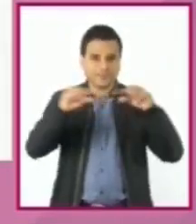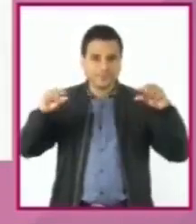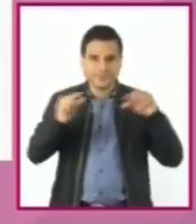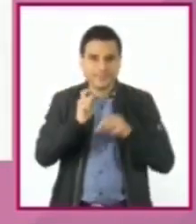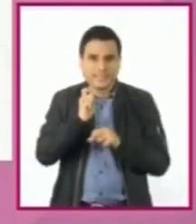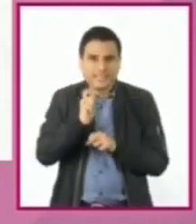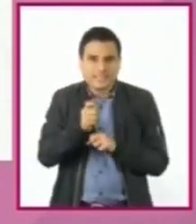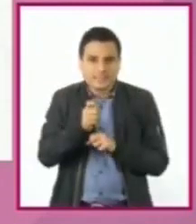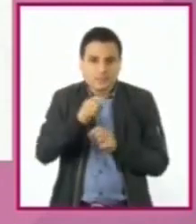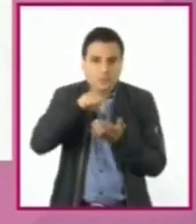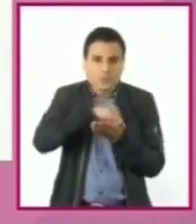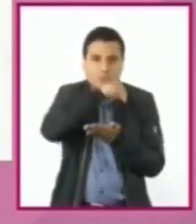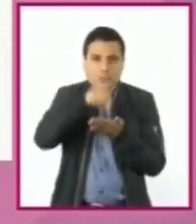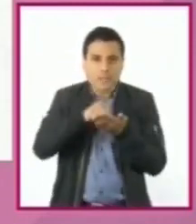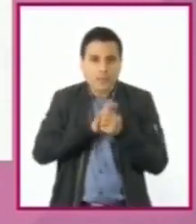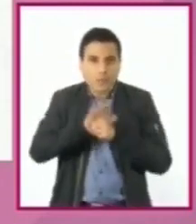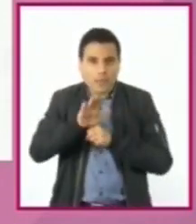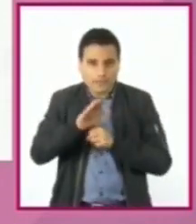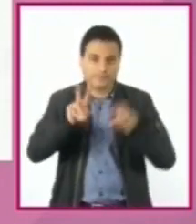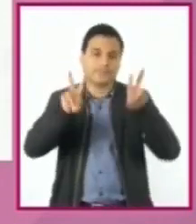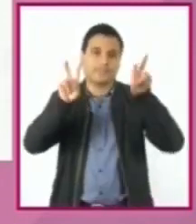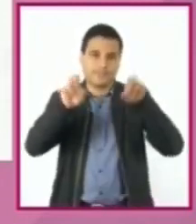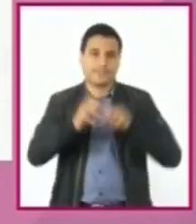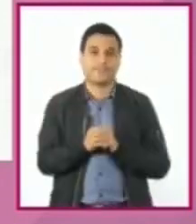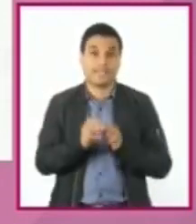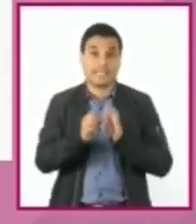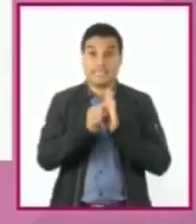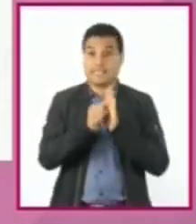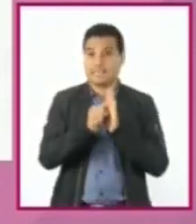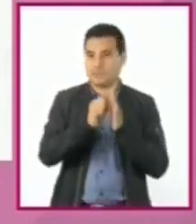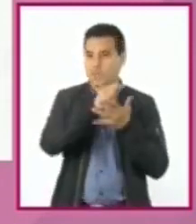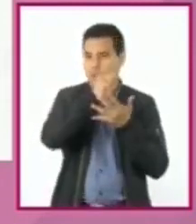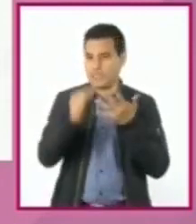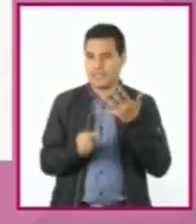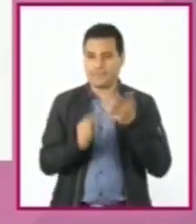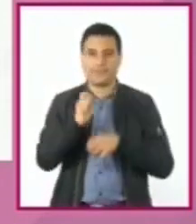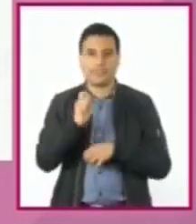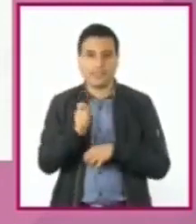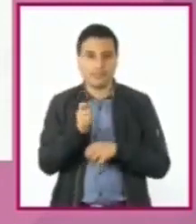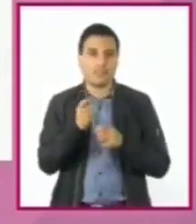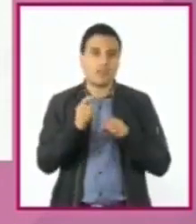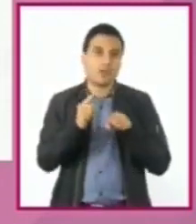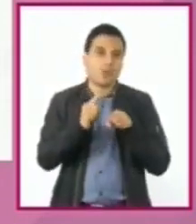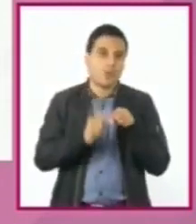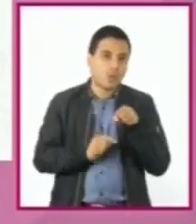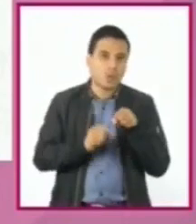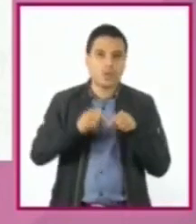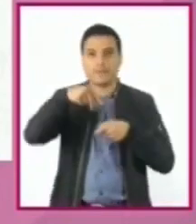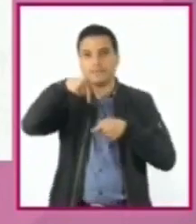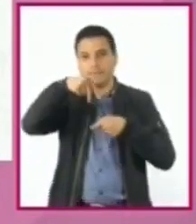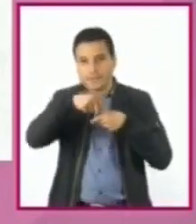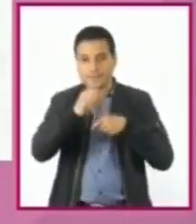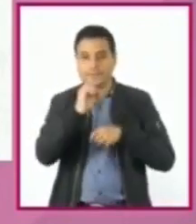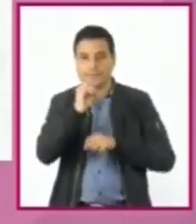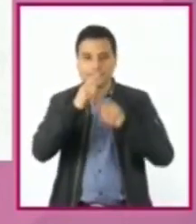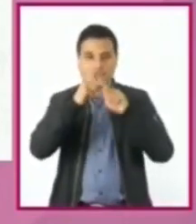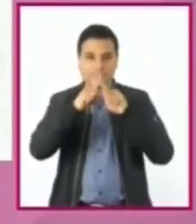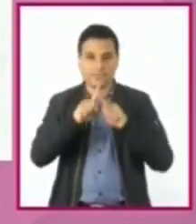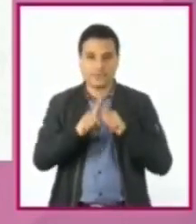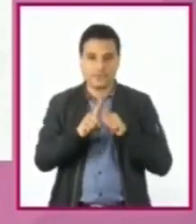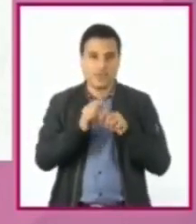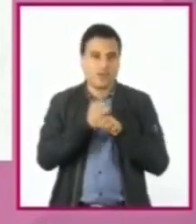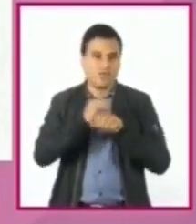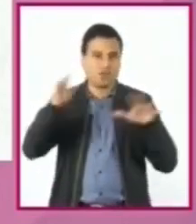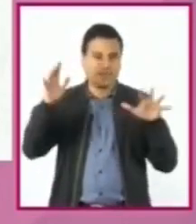tema o lugar representado. Simbología: la simbología son figuras, colores, líneas, puntos que representan